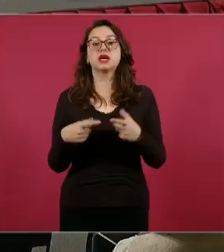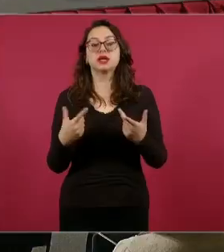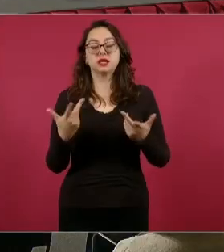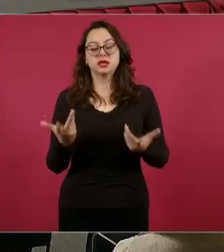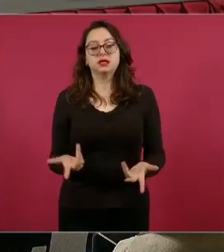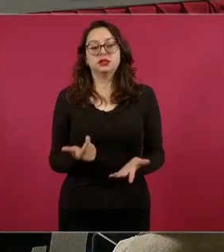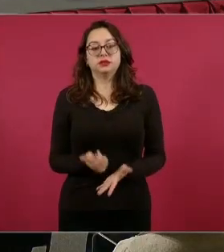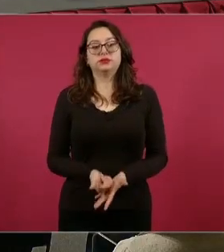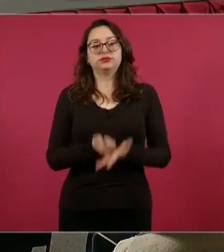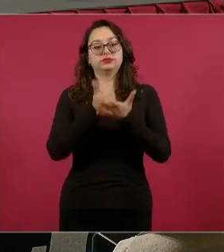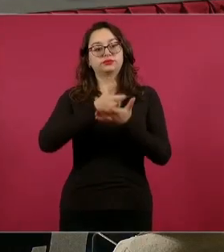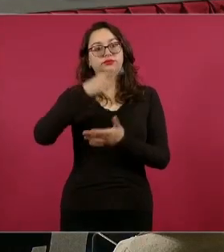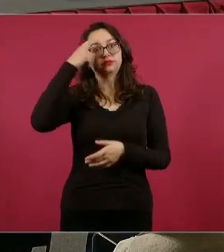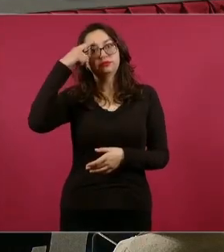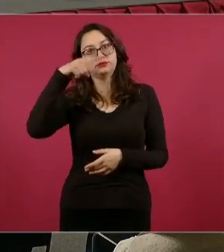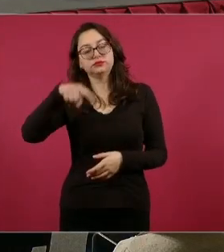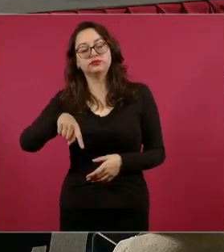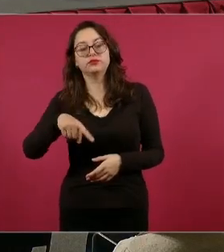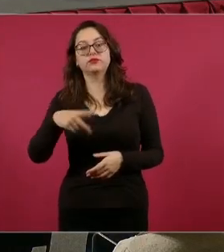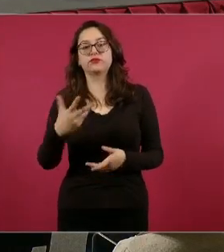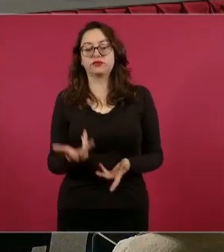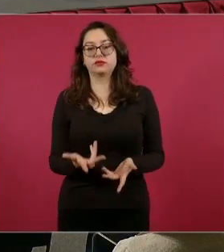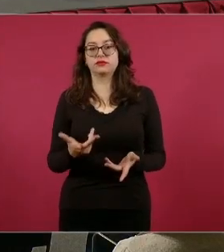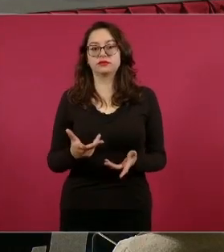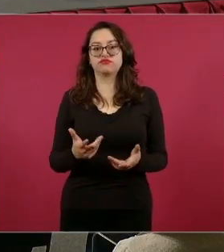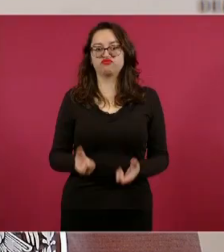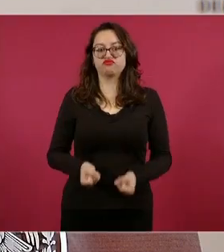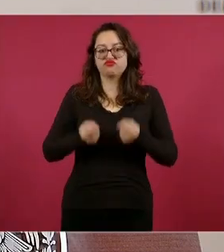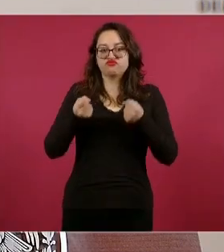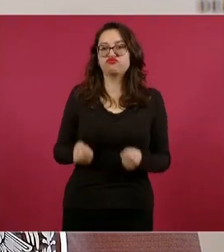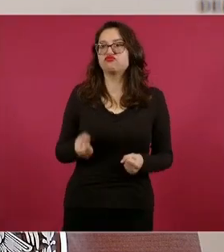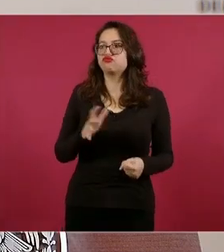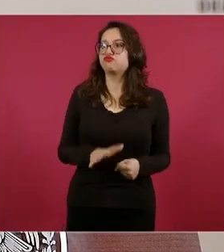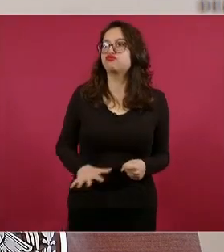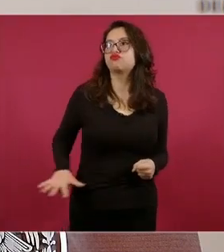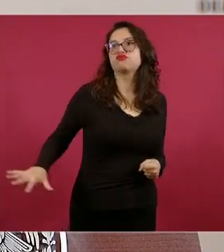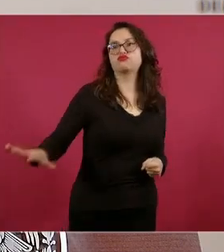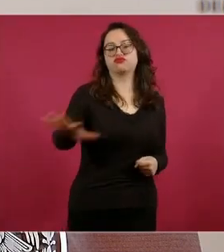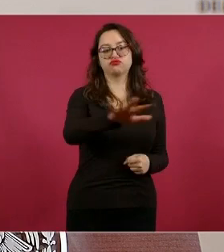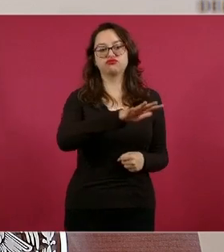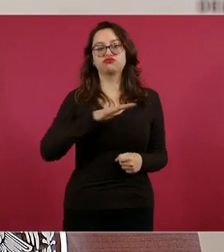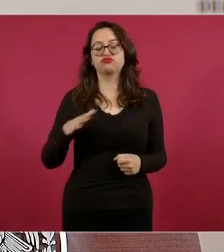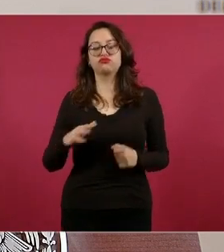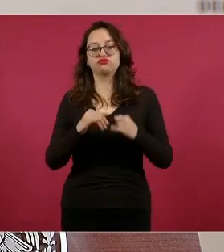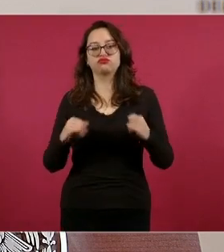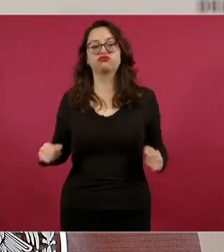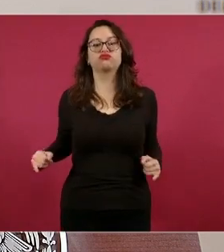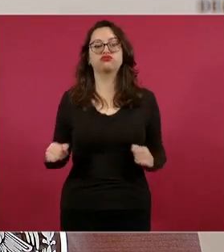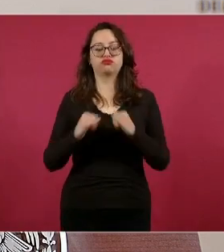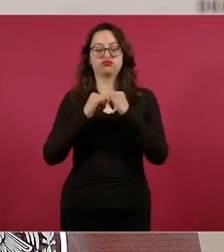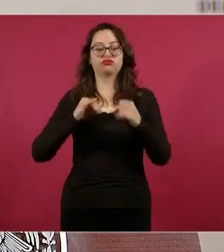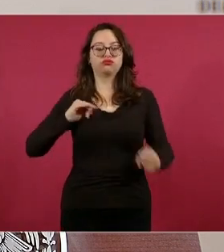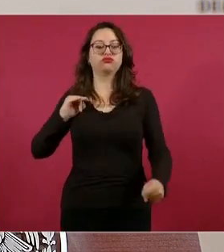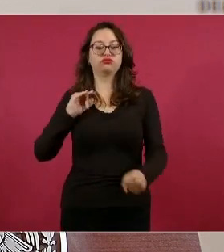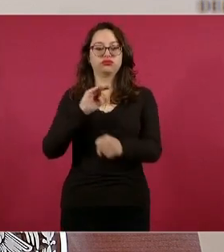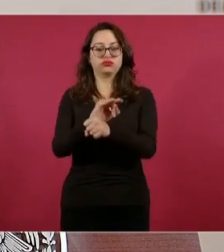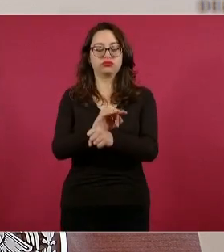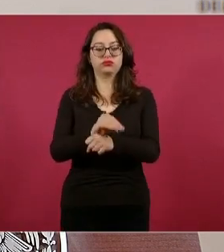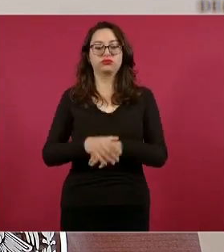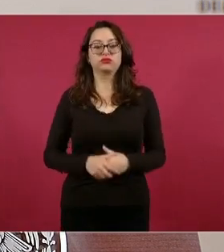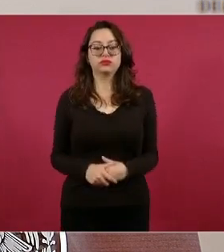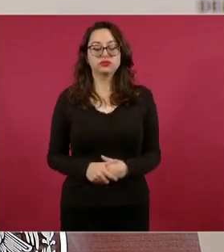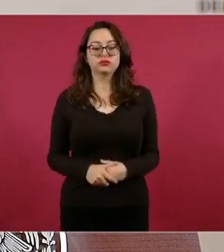Estado mexicano y además lo hace ya con una institución que está en funcionamiento, que es el IMSS-Bienestar. En